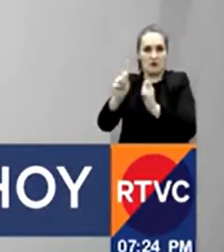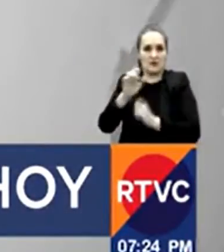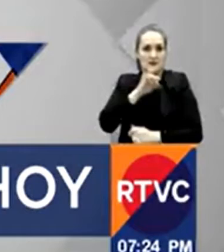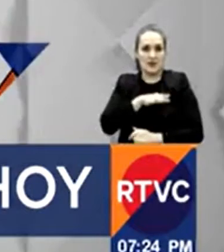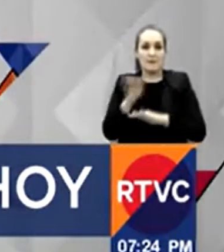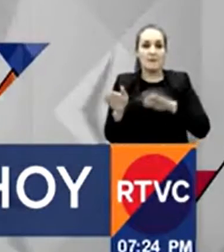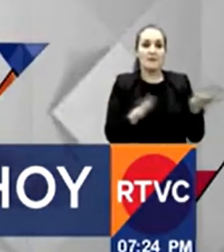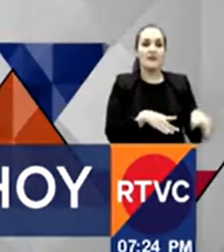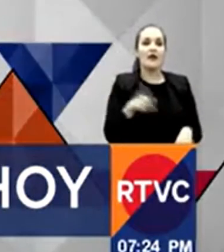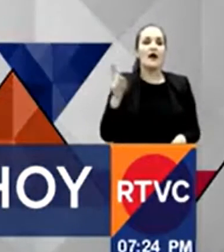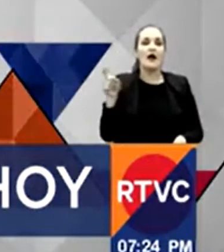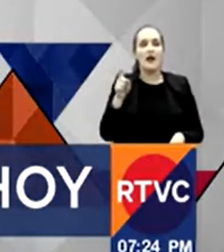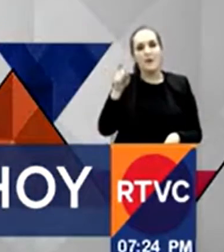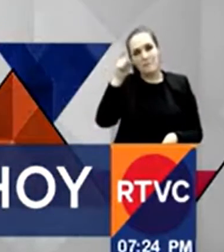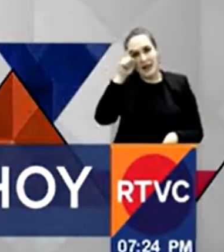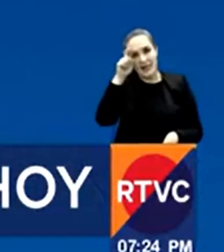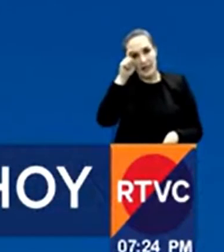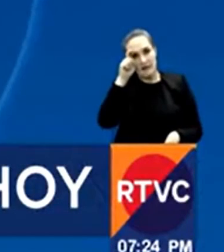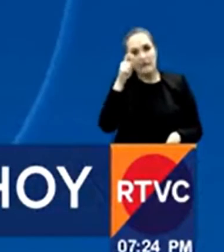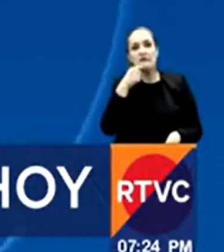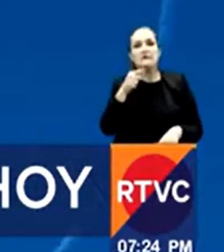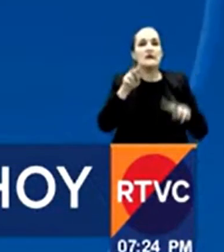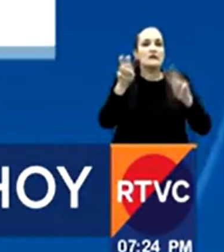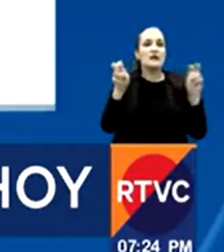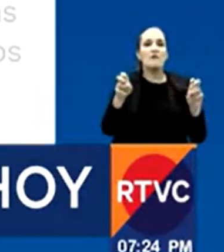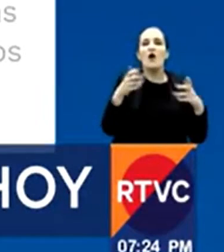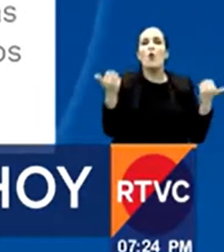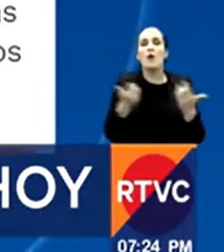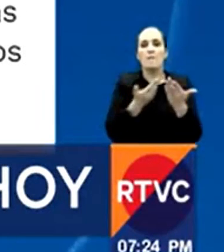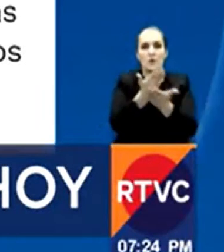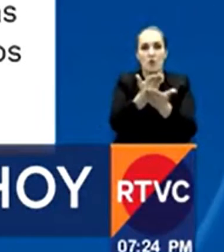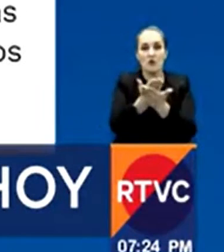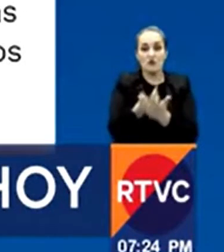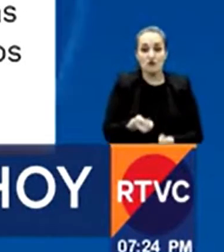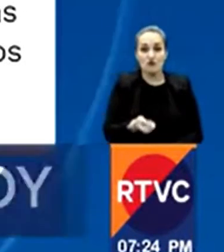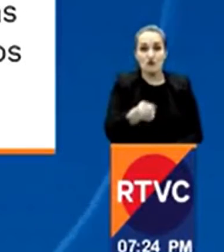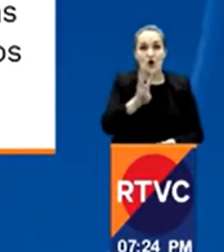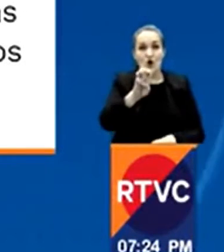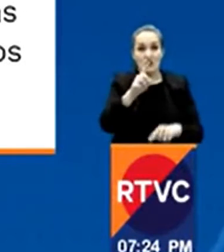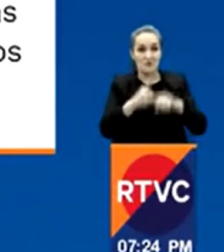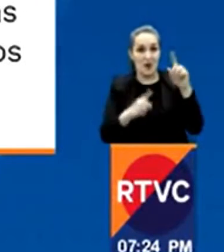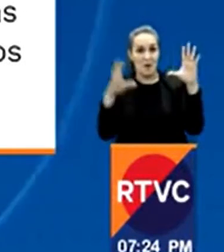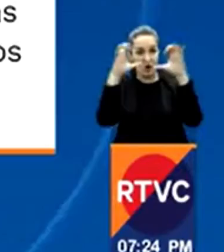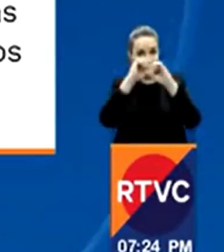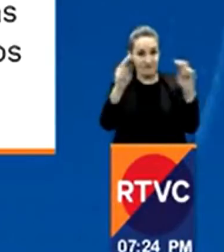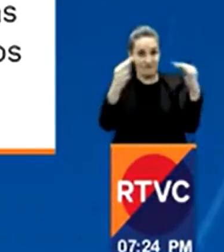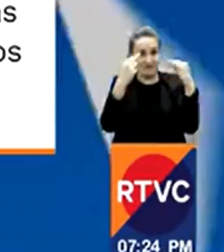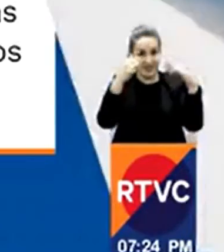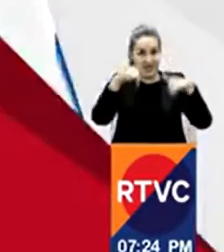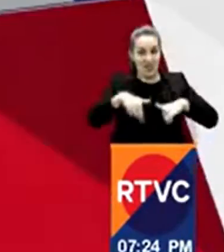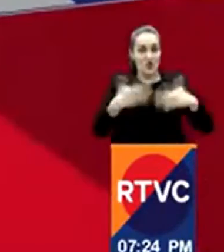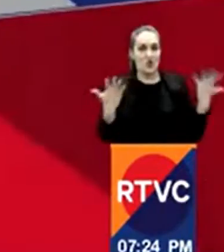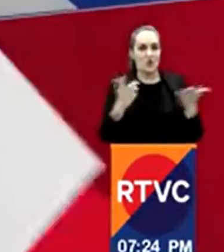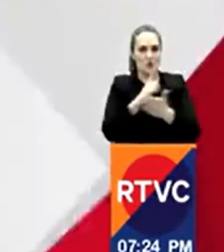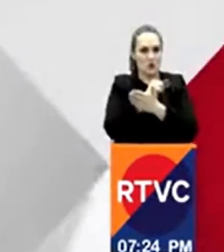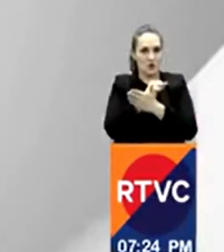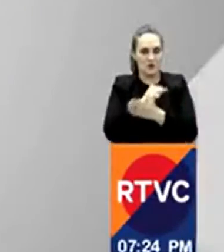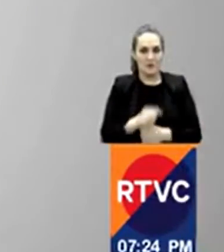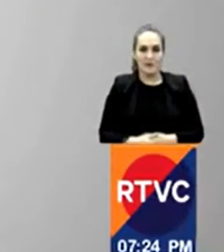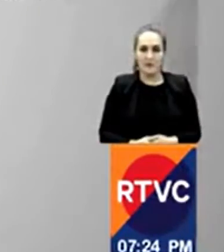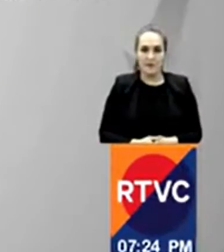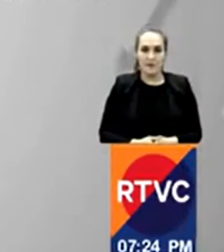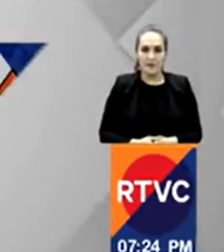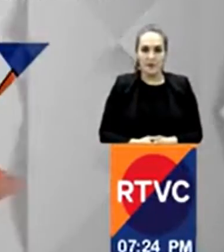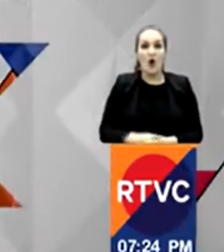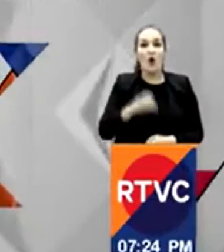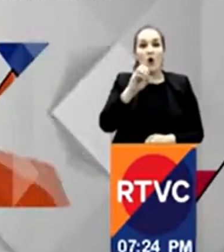David Barguil habló de sus propuestas vía internet. Nos vemos esta noche a las 8:30 p.m. aquí en Twitter en un Space.